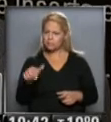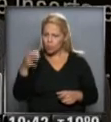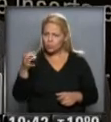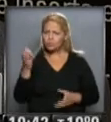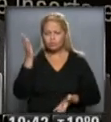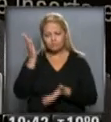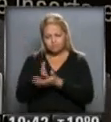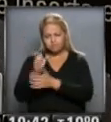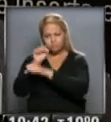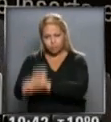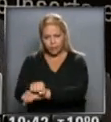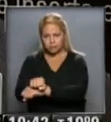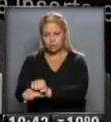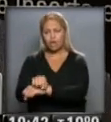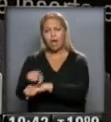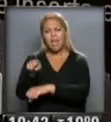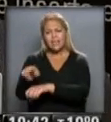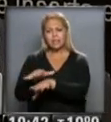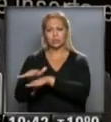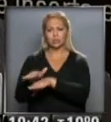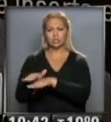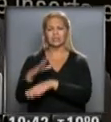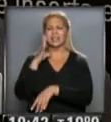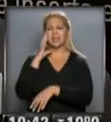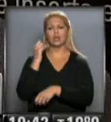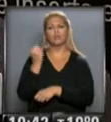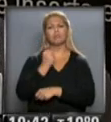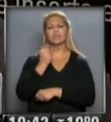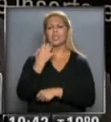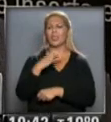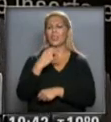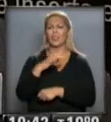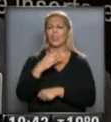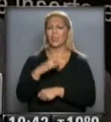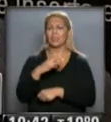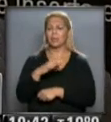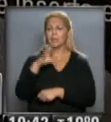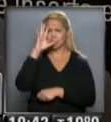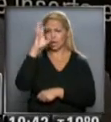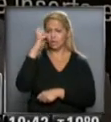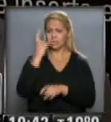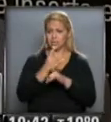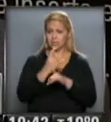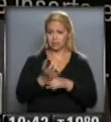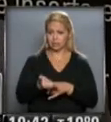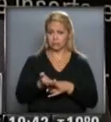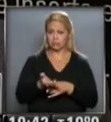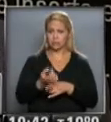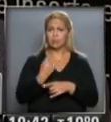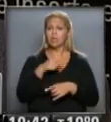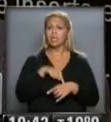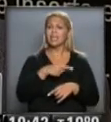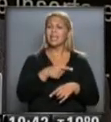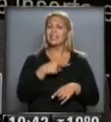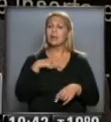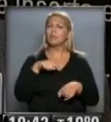cumpliendo condena es un hecho que debe ser puesto en relevancia a partir de esta política de